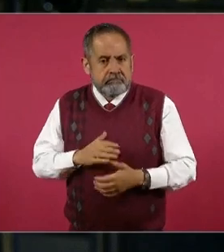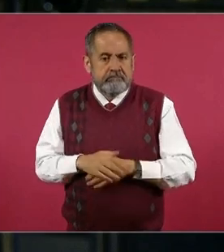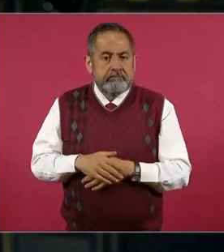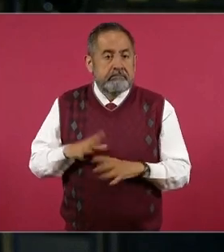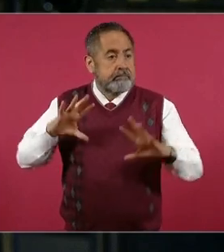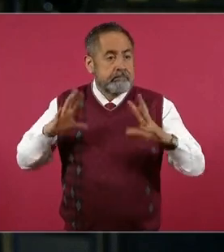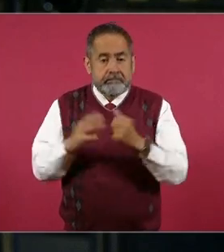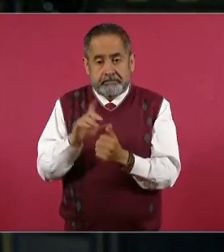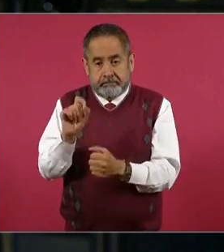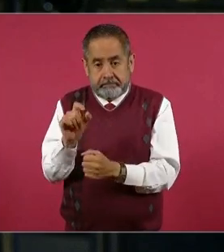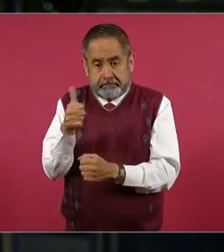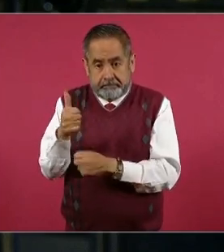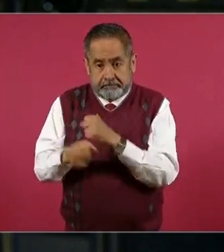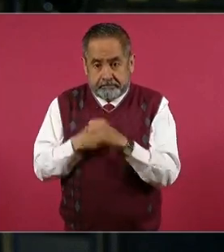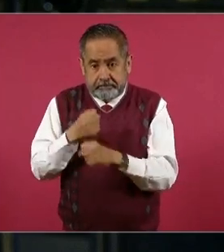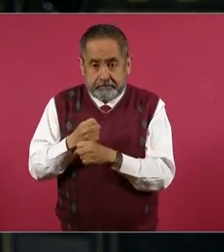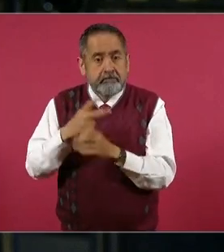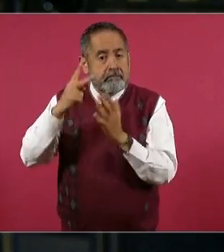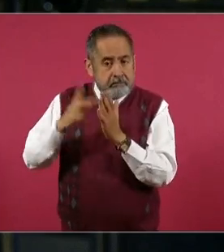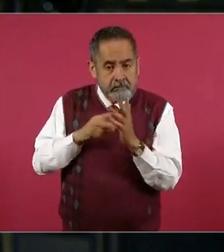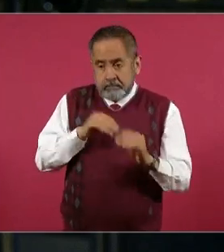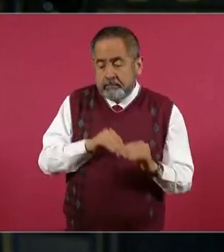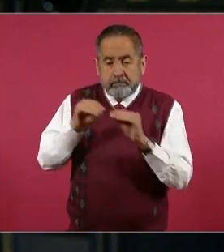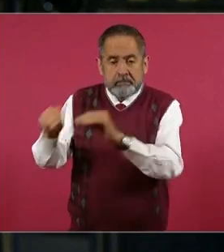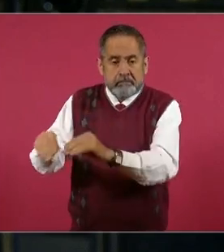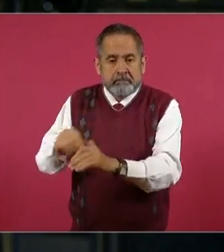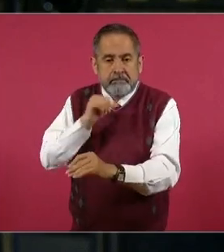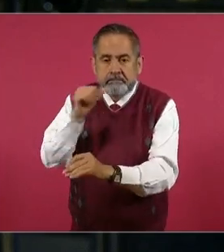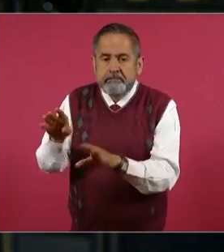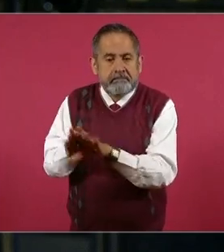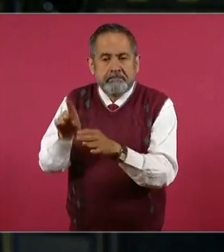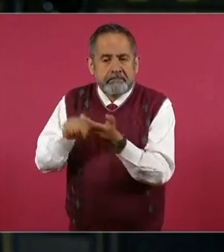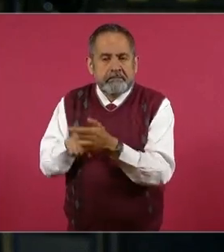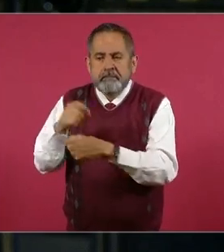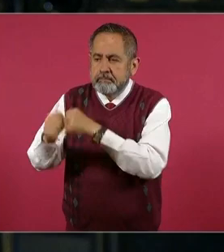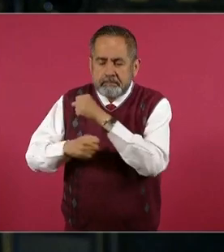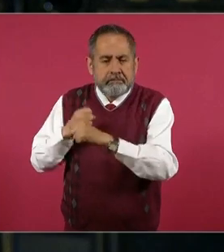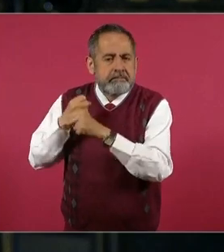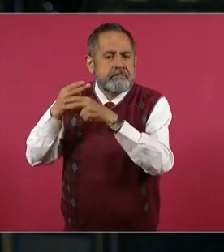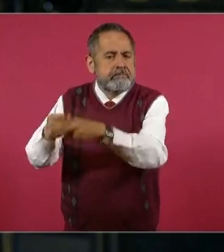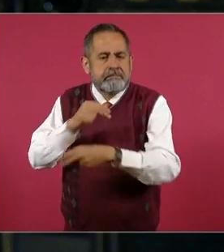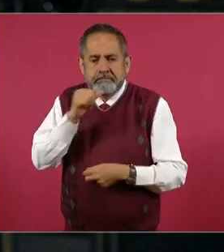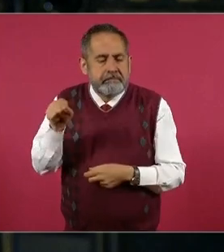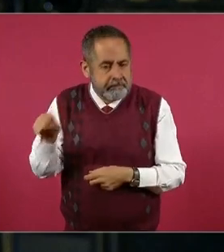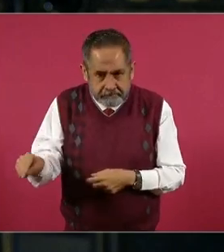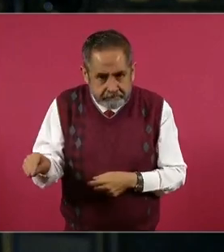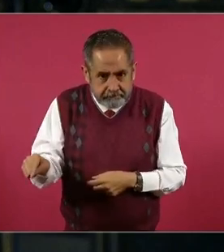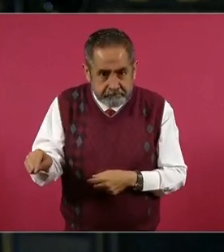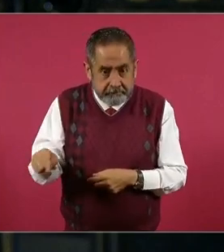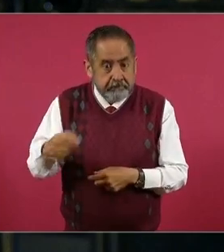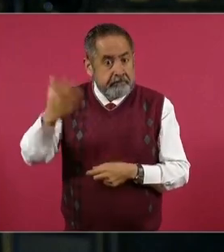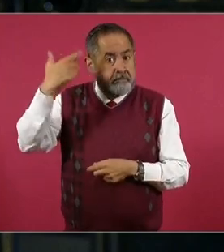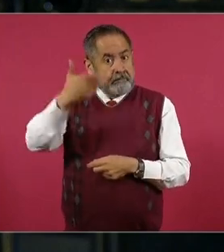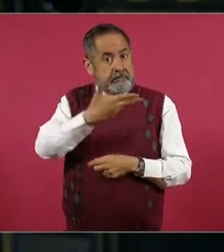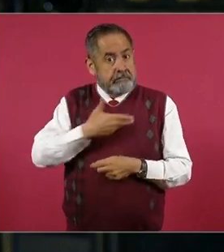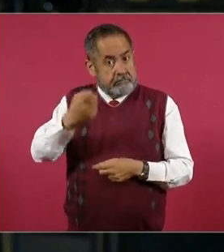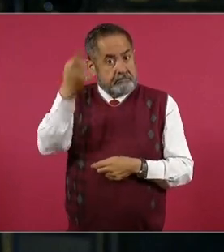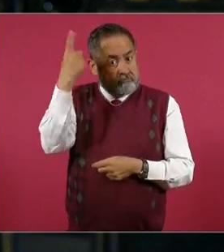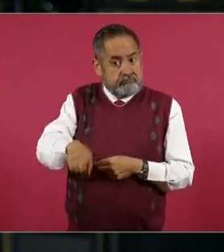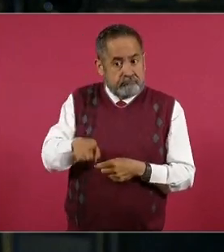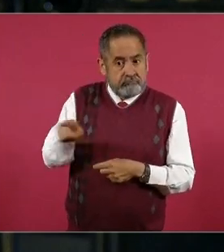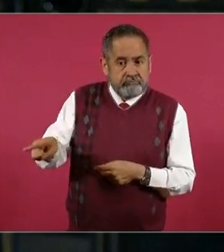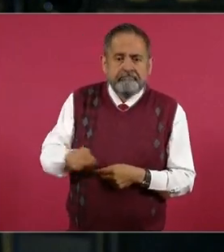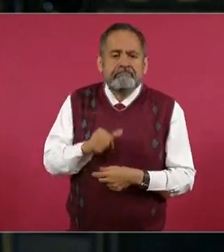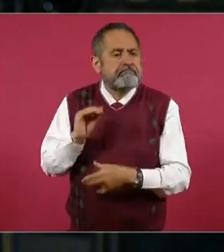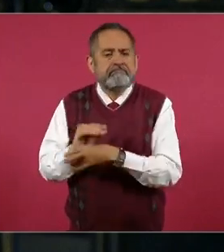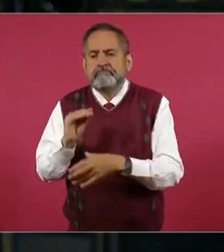Durante más de 26 años ha luchado por su reinstalación y reconocimiento de sus años de servicio. A pesar de una instrucción presidencial clara, no